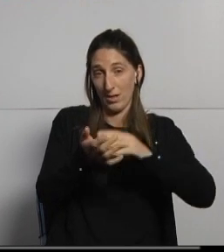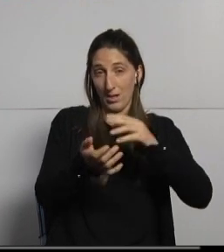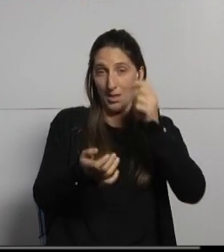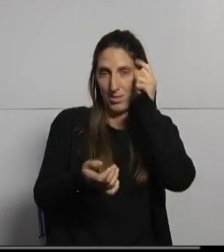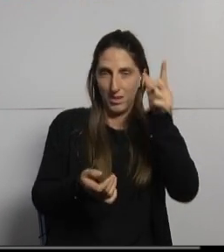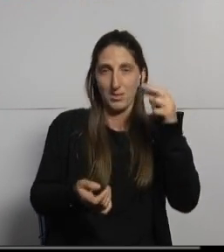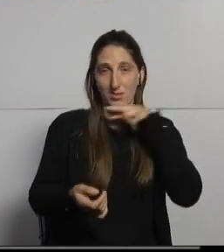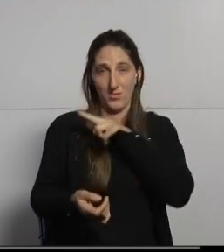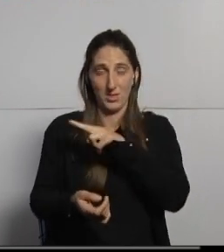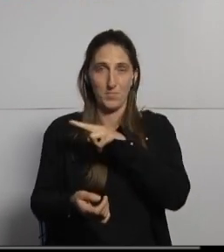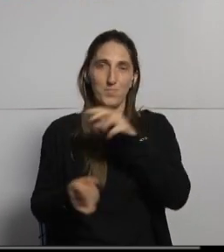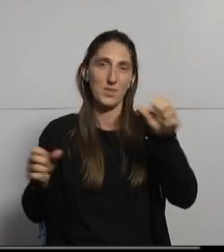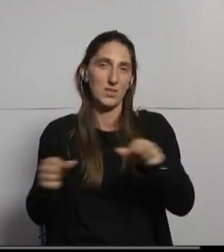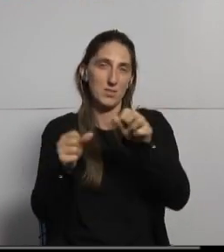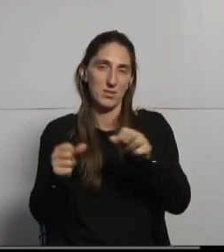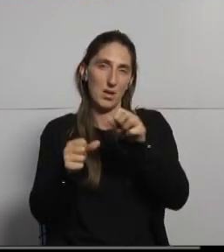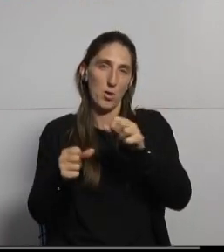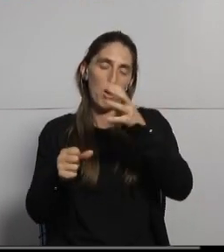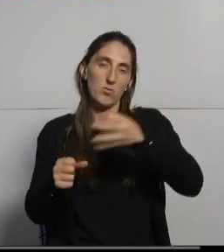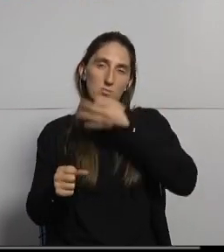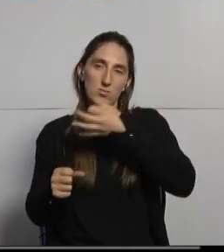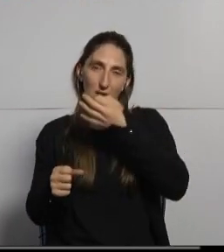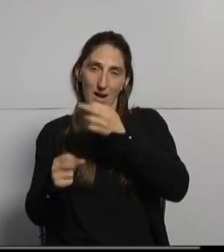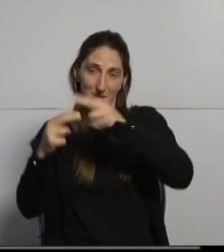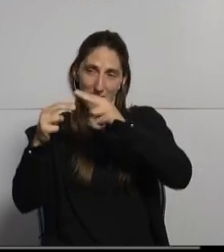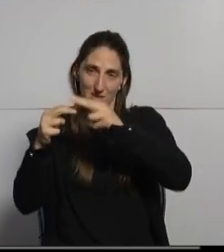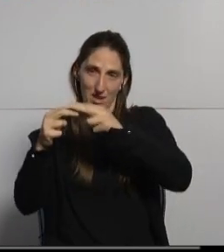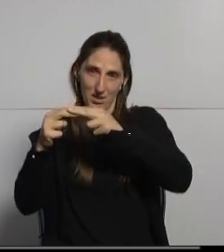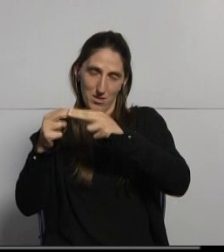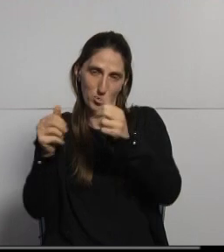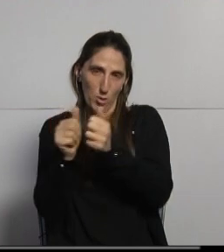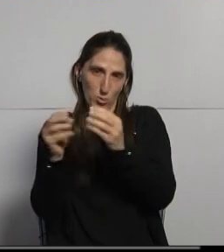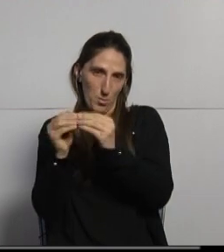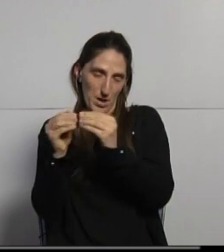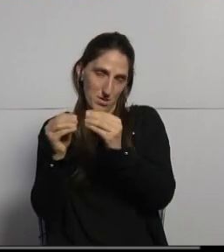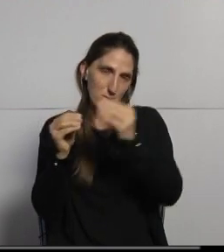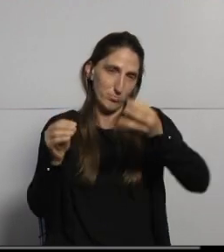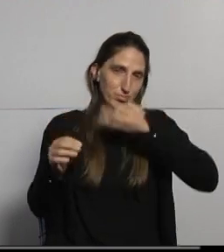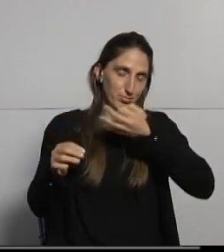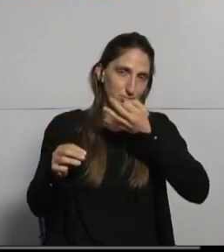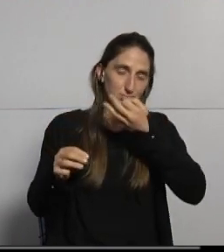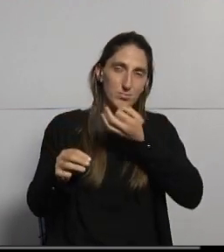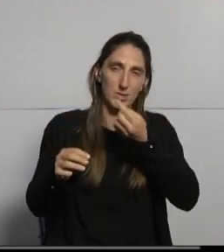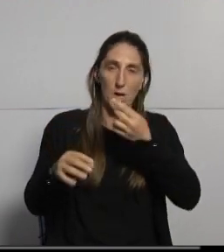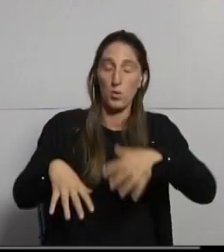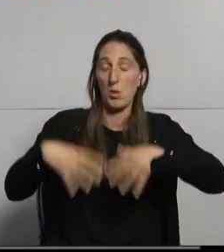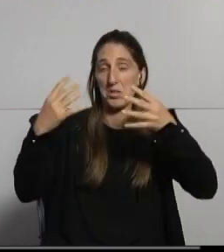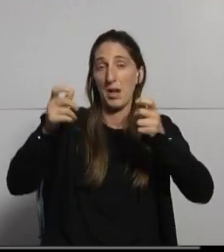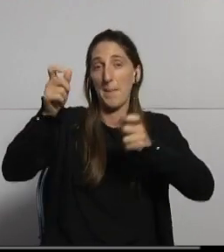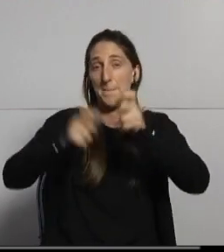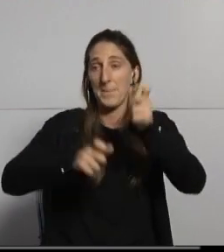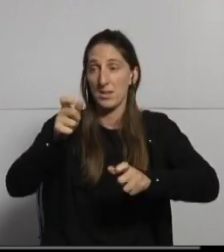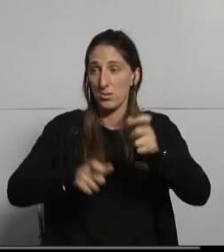artificial. Hicimos un webinar dictado por Rodrigo Laguno, un compañero en IDATA, donde cualquier persona